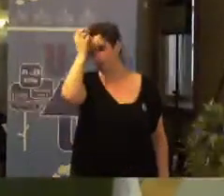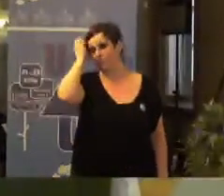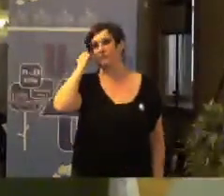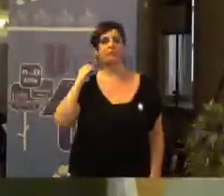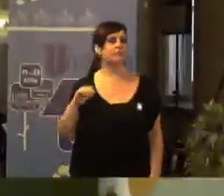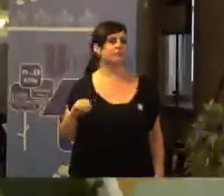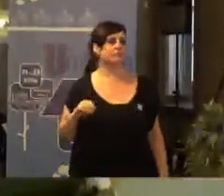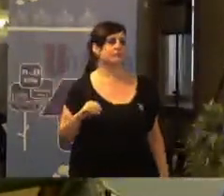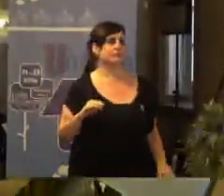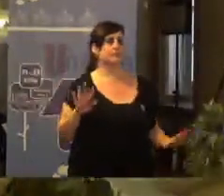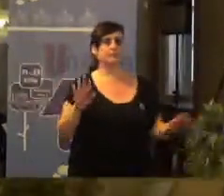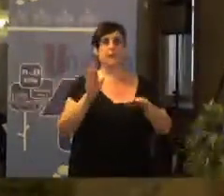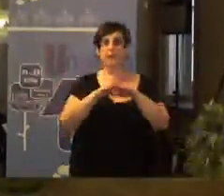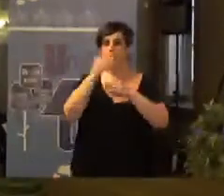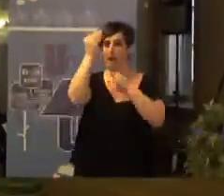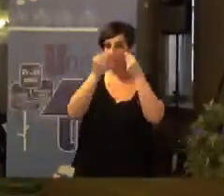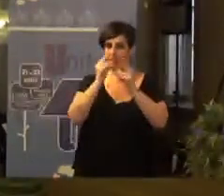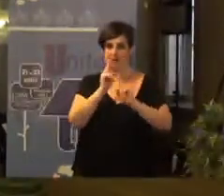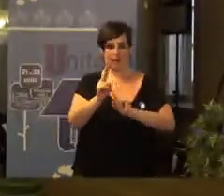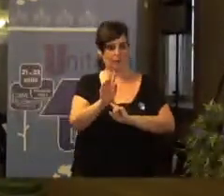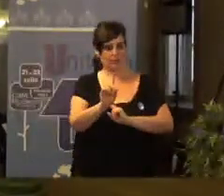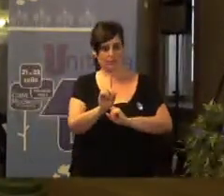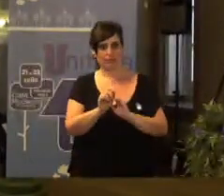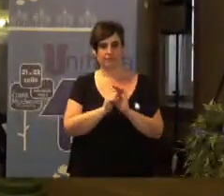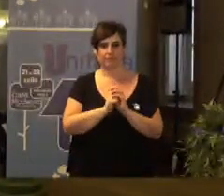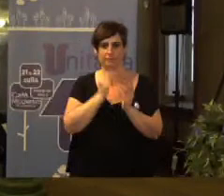Uma questão para pensar e não uma resposta sobre a questão da unidade